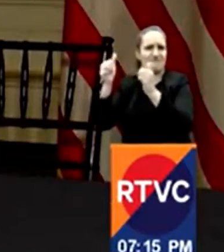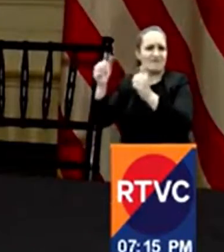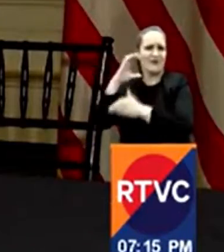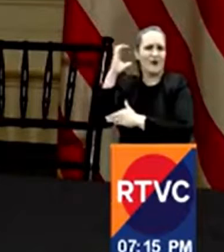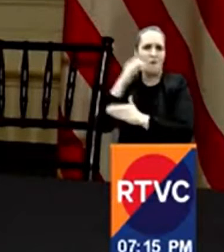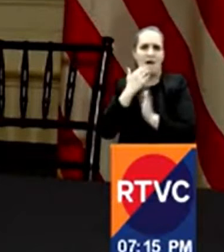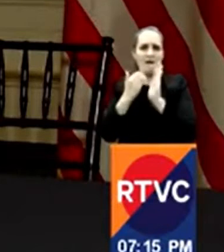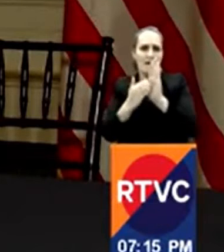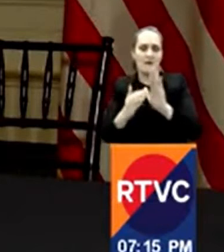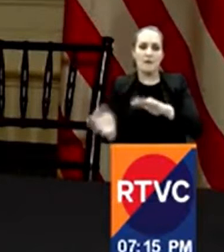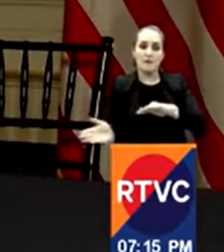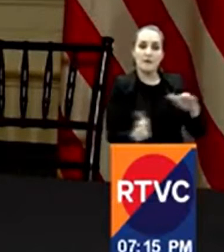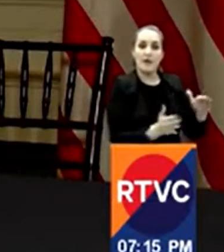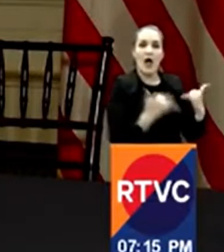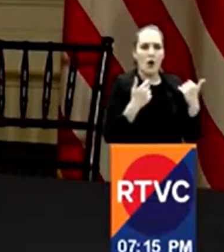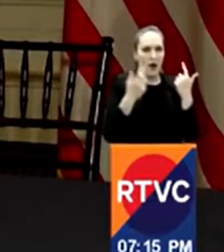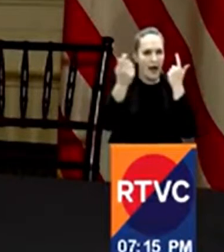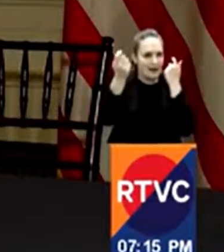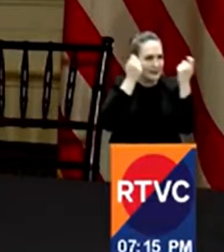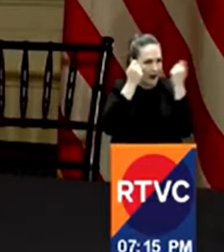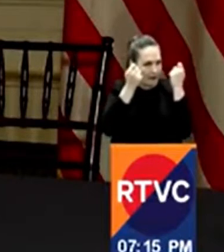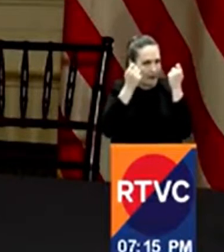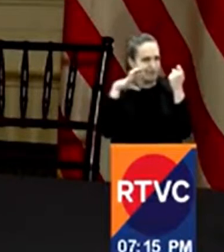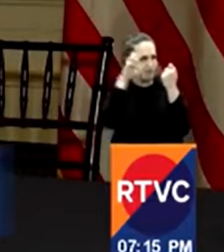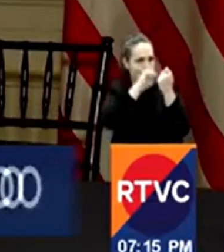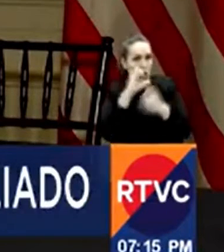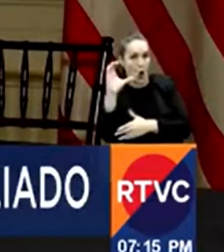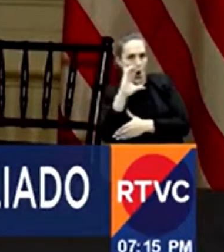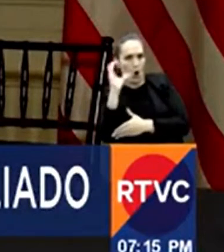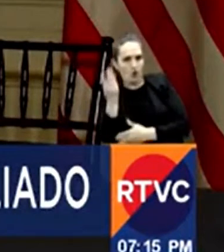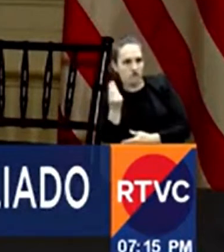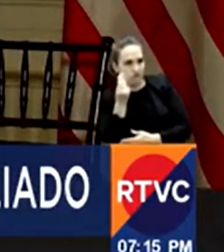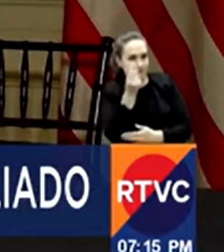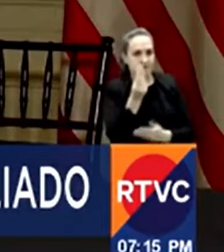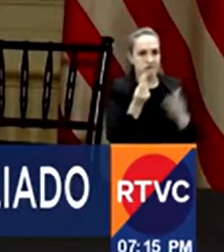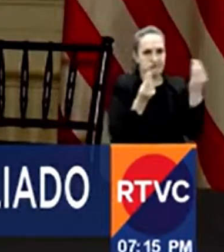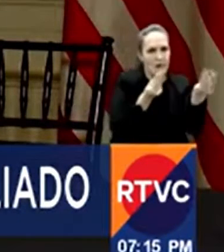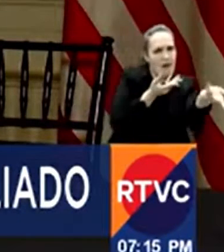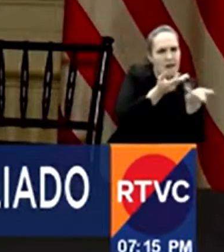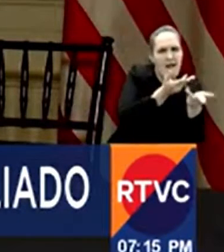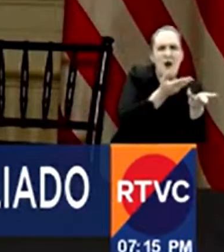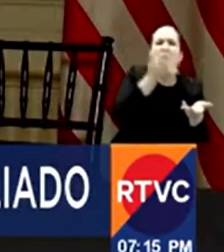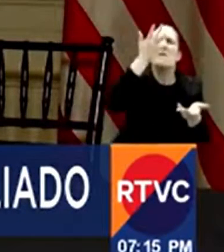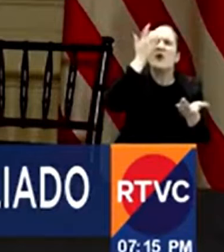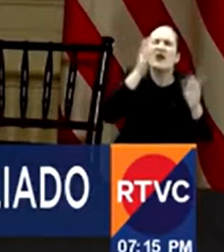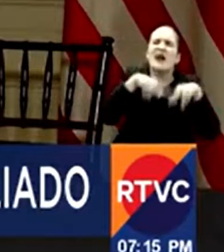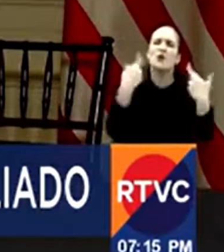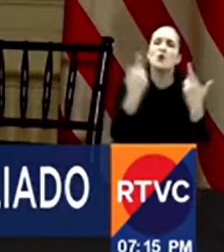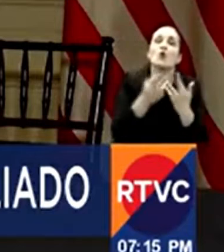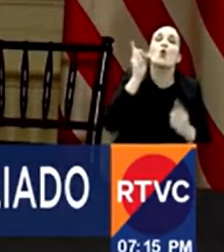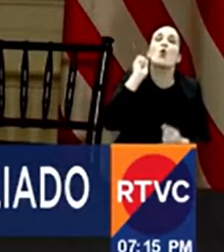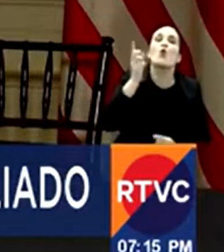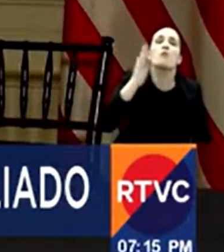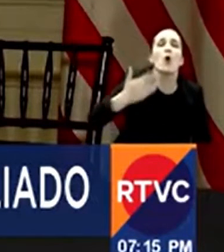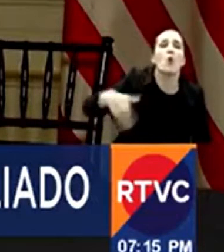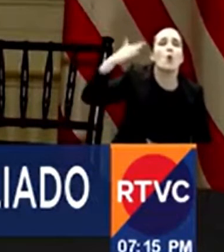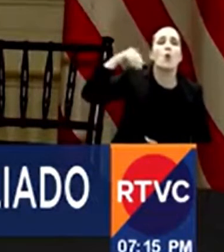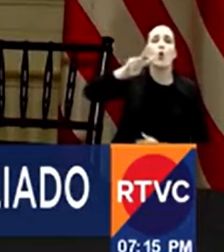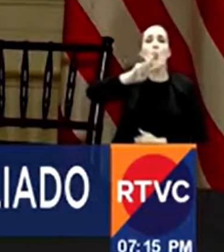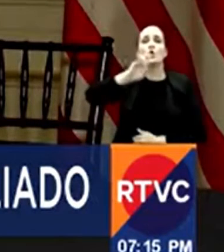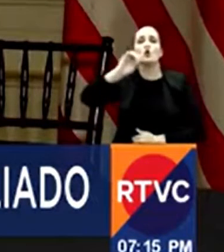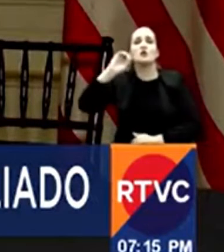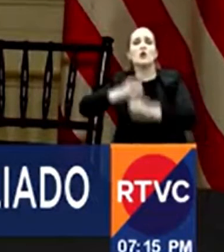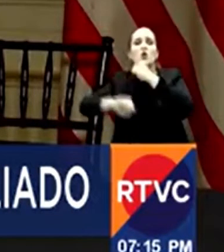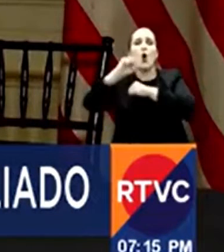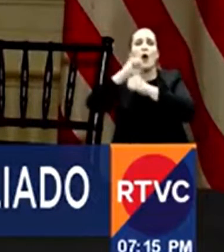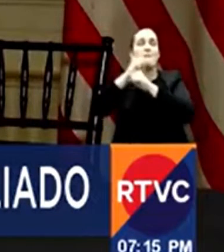Este encuentro estratégico entre Colombia y Estados Unidos hace parte de la celebración de los 200 años de relaciones entre ambas